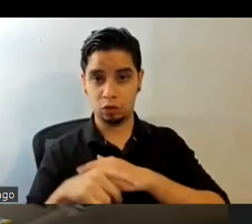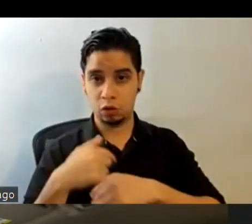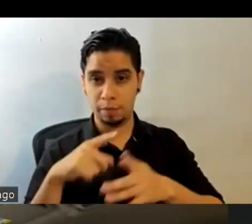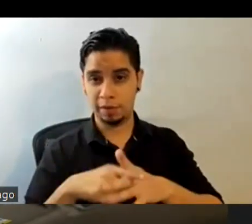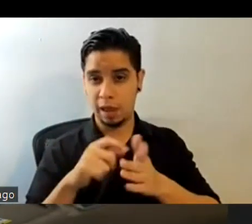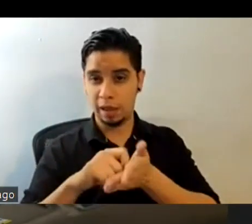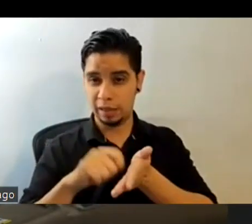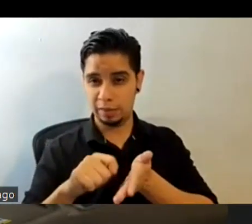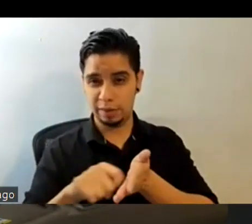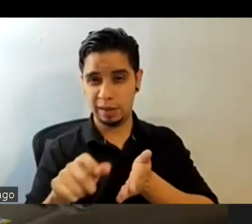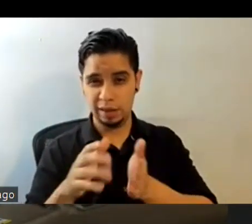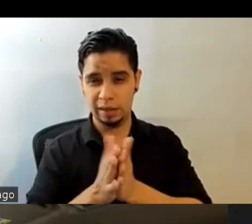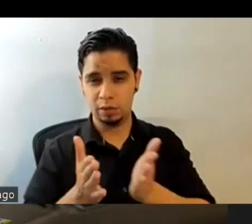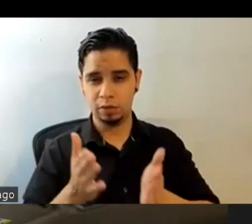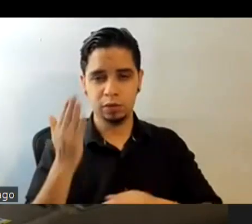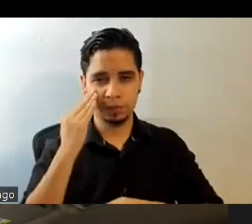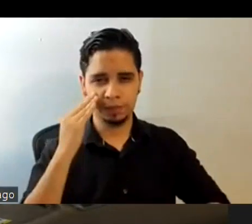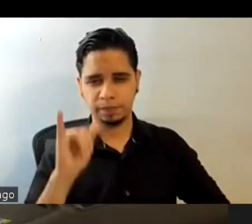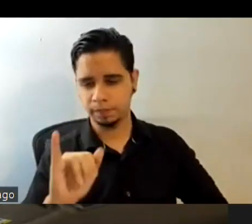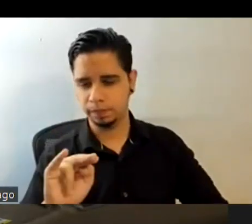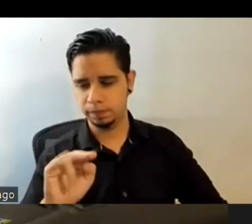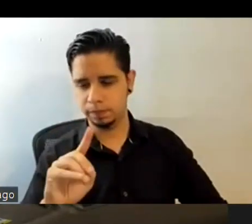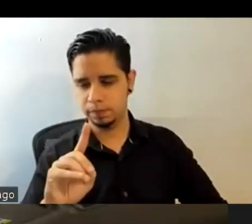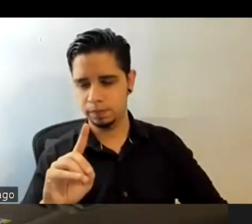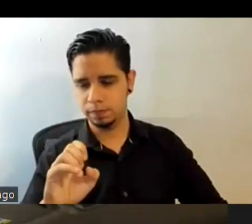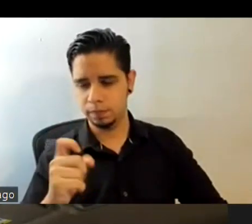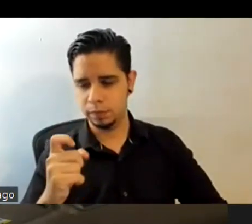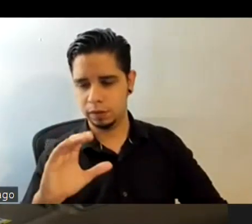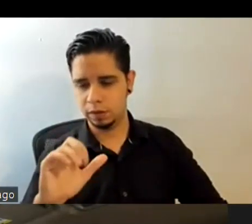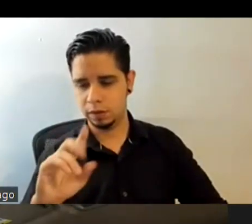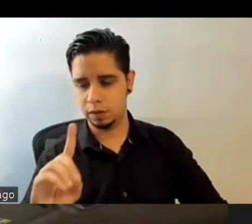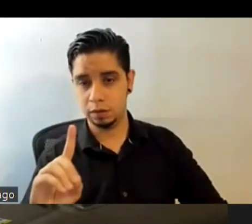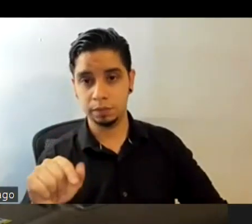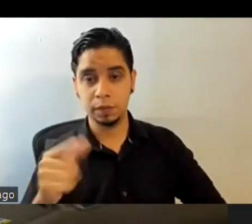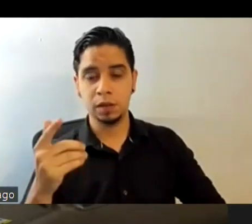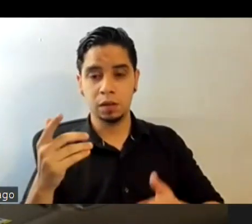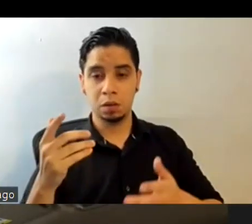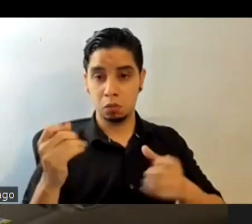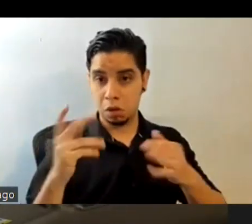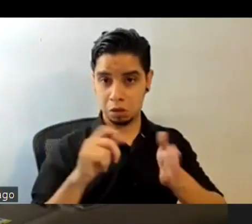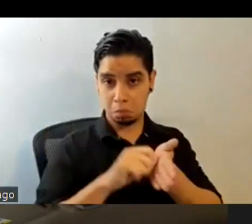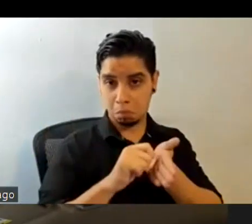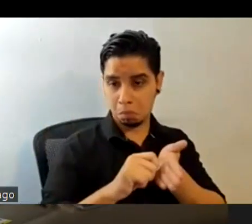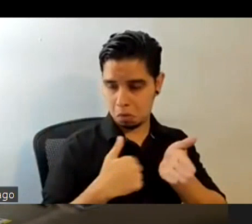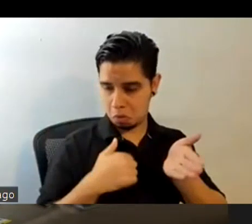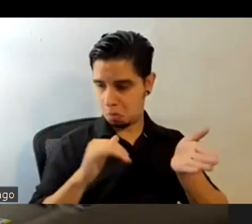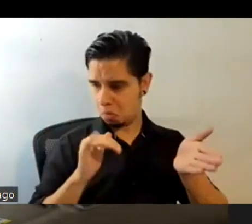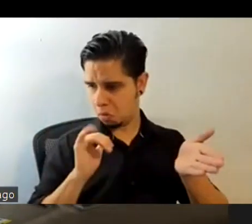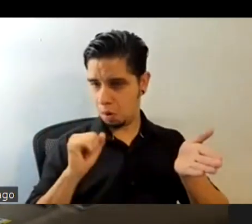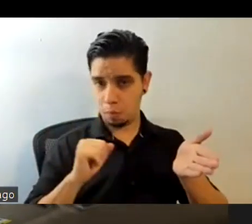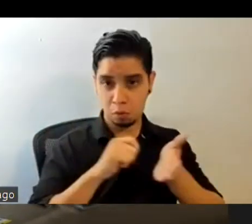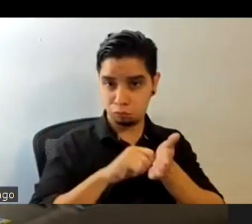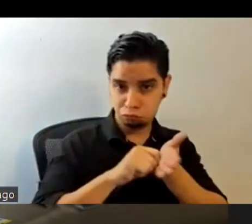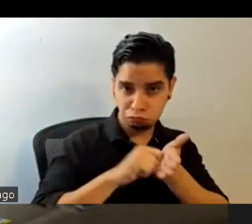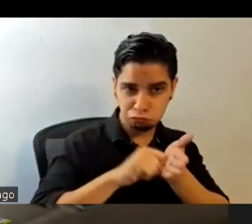las tarjetitas estas index cards que son así pequeñitas. Y yo dije, bueno, si estos escritores escribieron, pues yo también voy a hacer mi